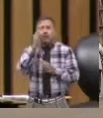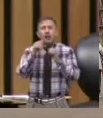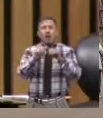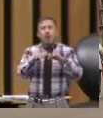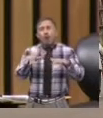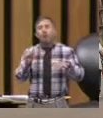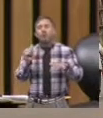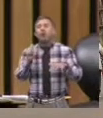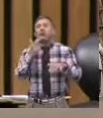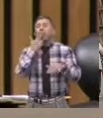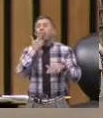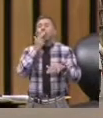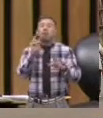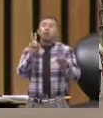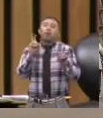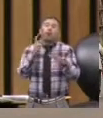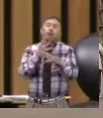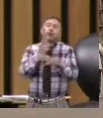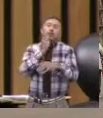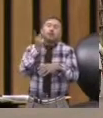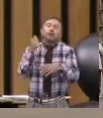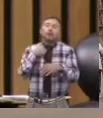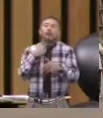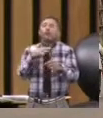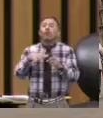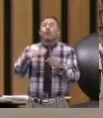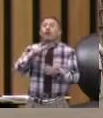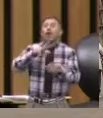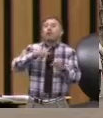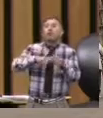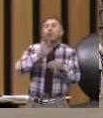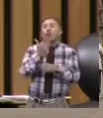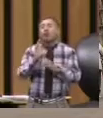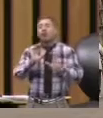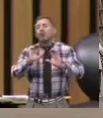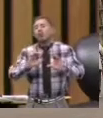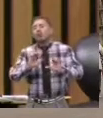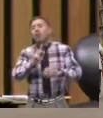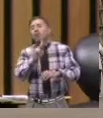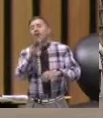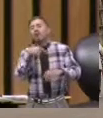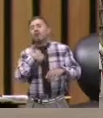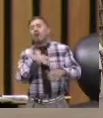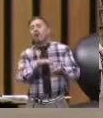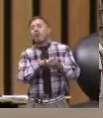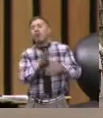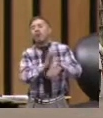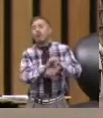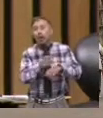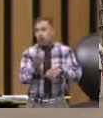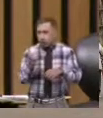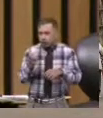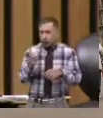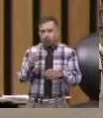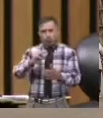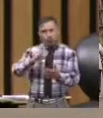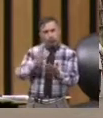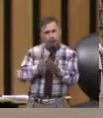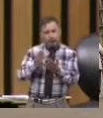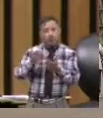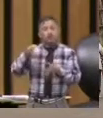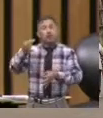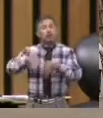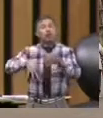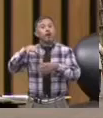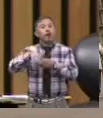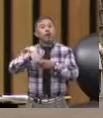ecologistas y de apoyo al PBM. El partido fue multado por esa conducta y el Tribunal Electoral mantuvo que tal violación